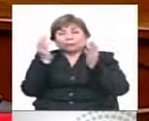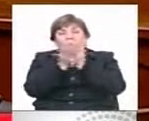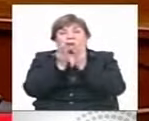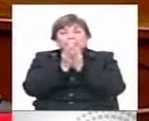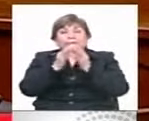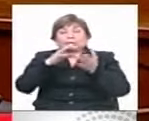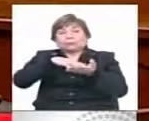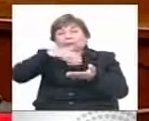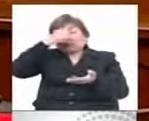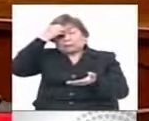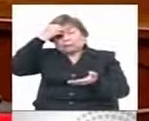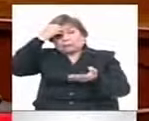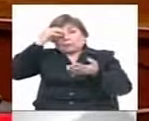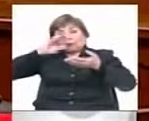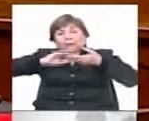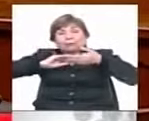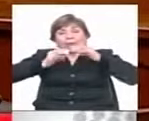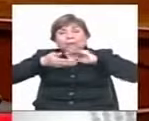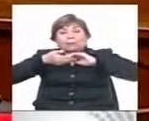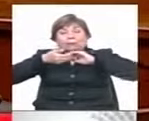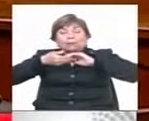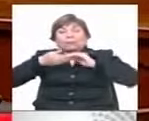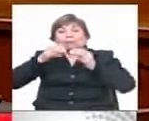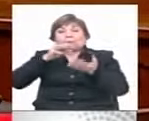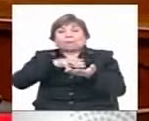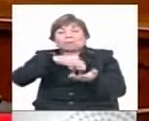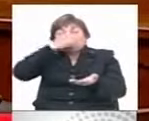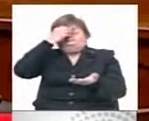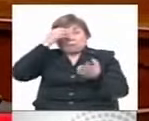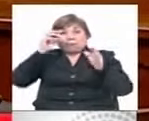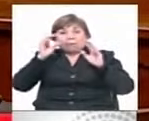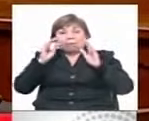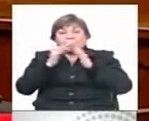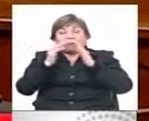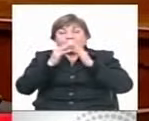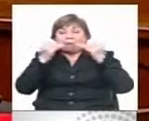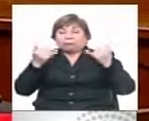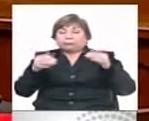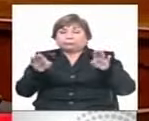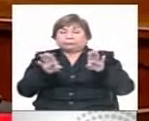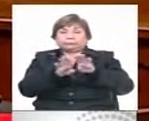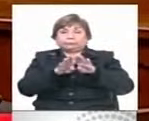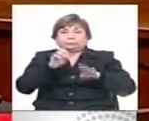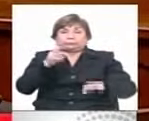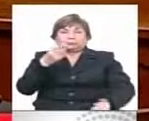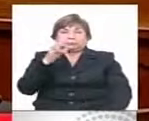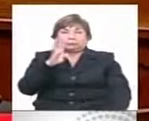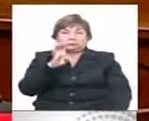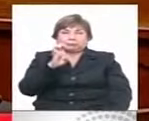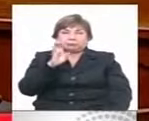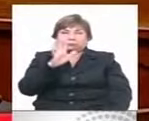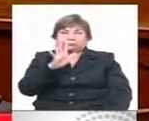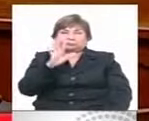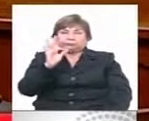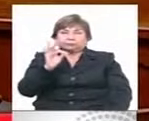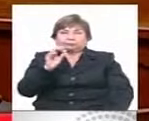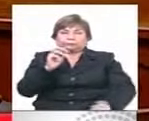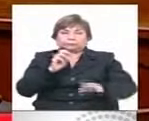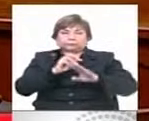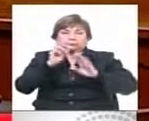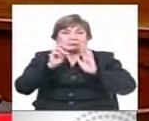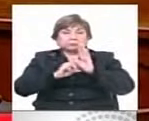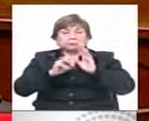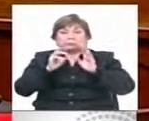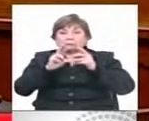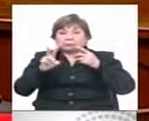Comunidad. En Aprendo en Casa se emitirán al cierre del presente año 1,459 programas de